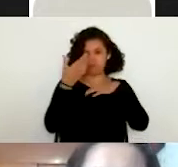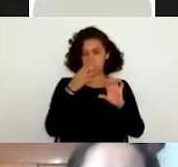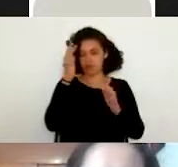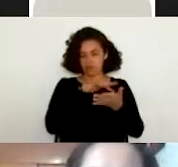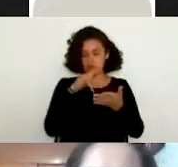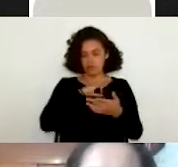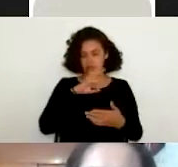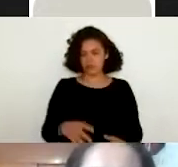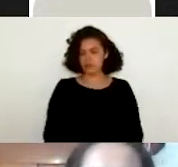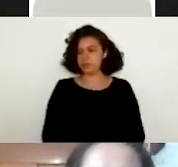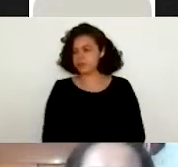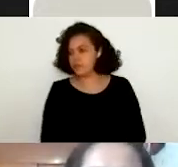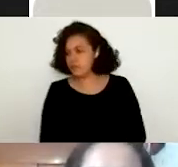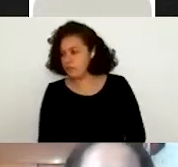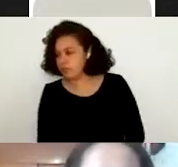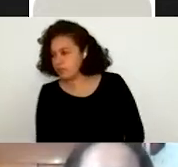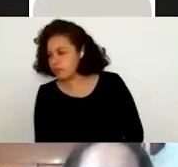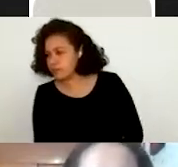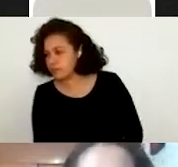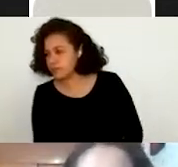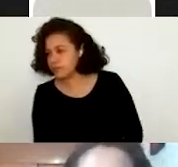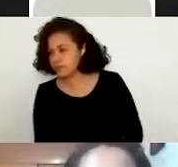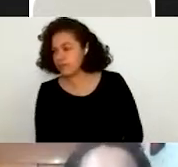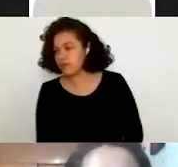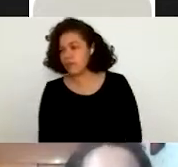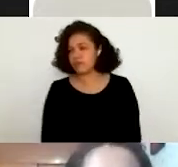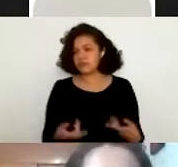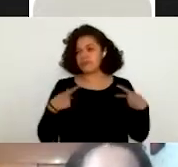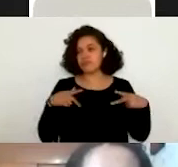chat. ¿Alguien quisiera participar?